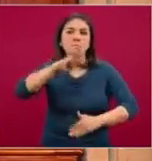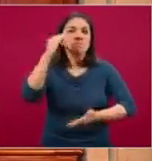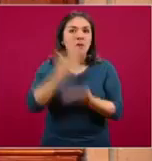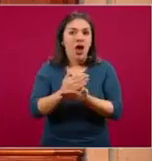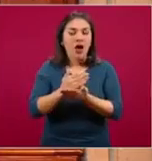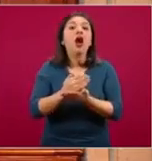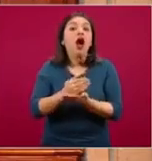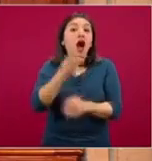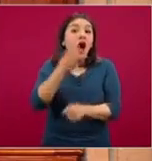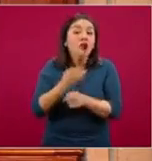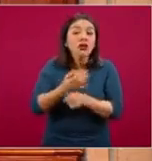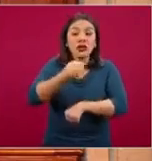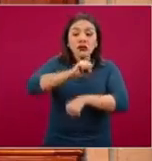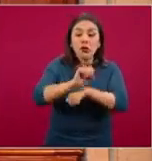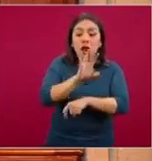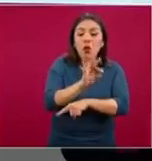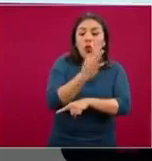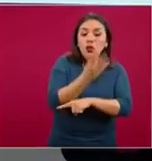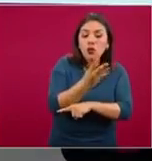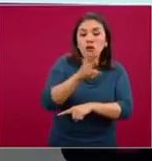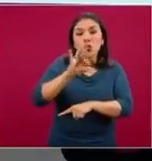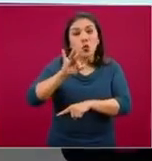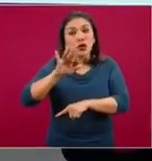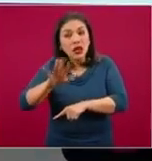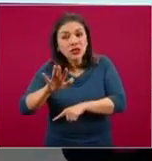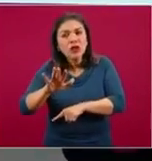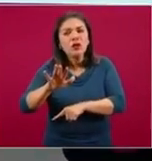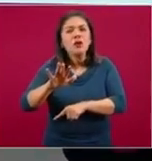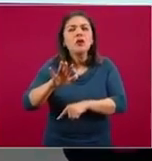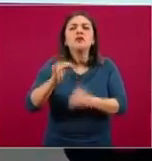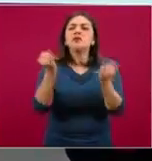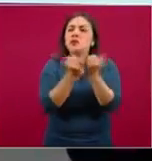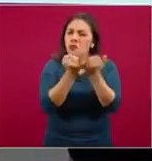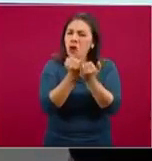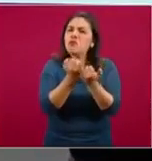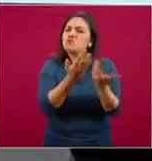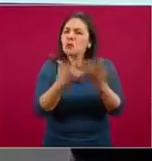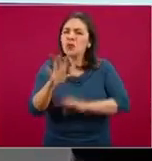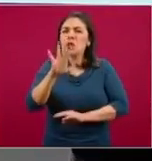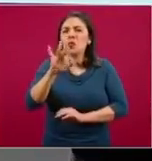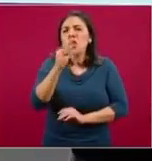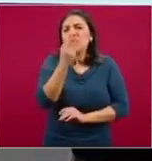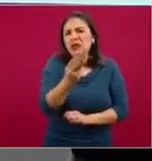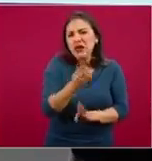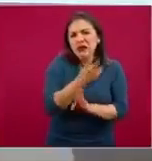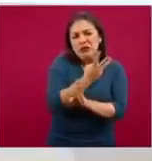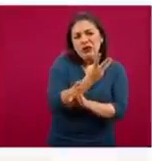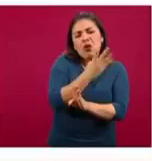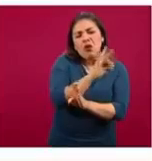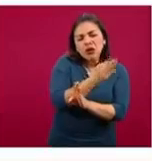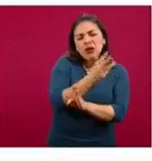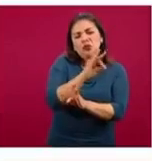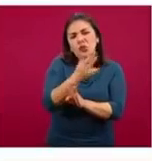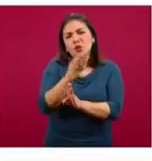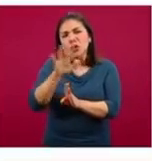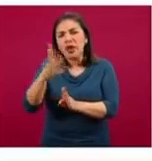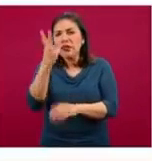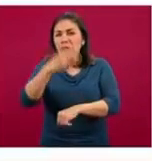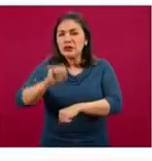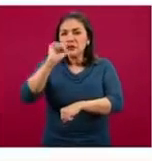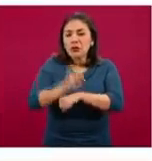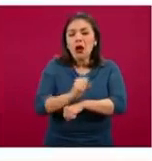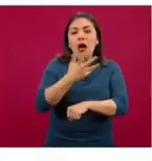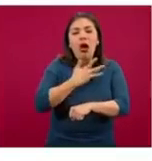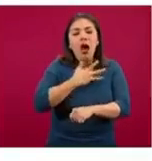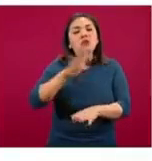y prácticamente entre la 44, 45, casi incluyendo también la 43, o sea, casi 3 semanas en donde ya hay